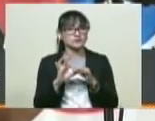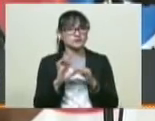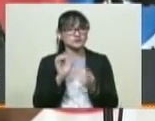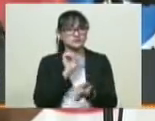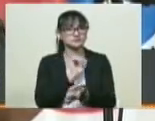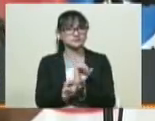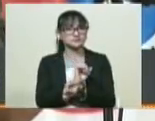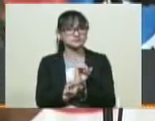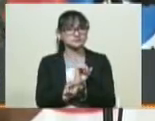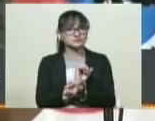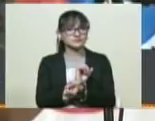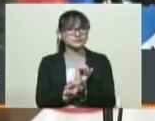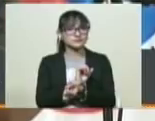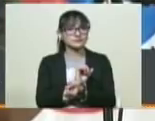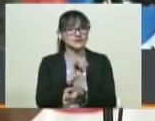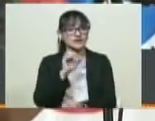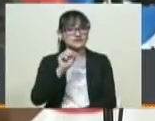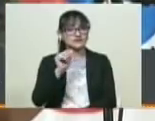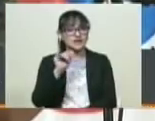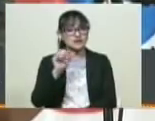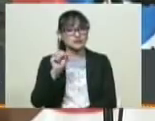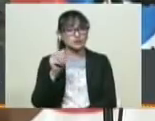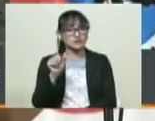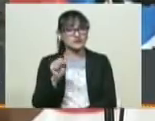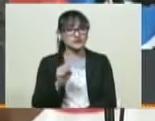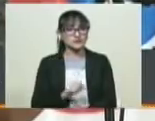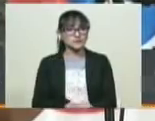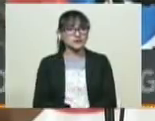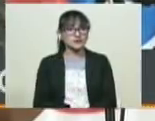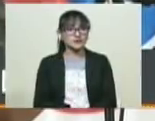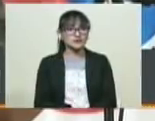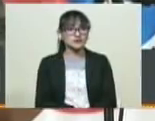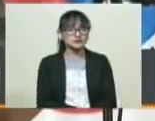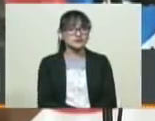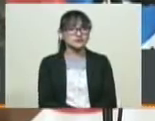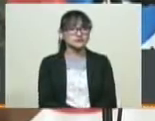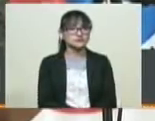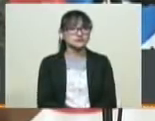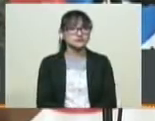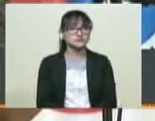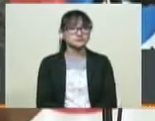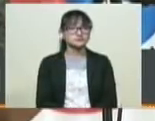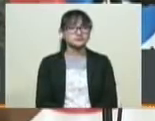detenido Isaías Baduel, así como también,